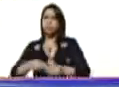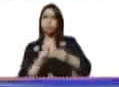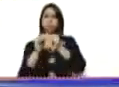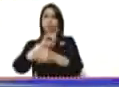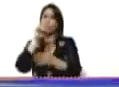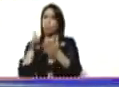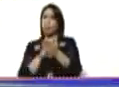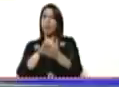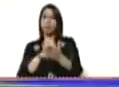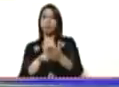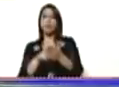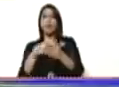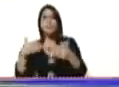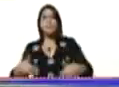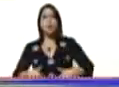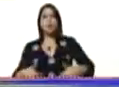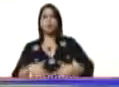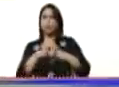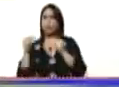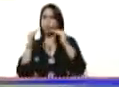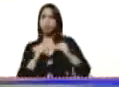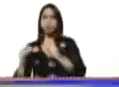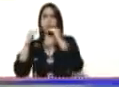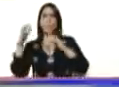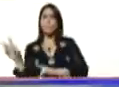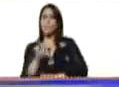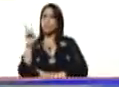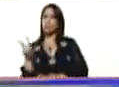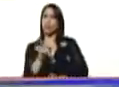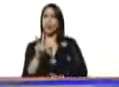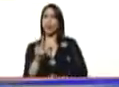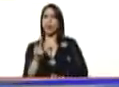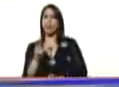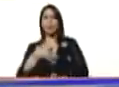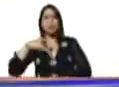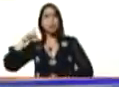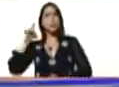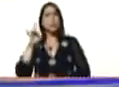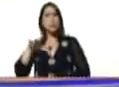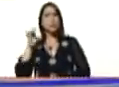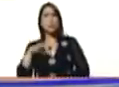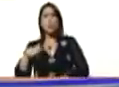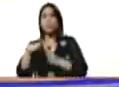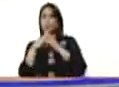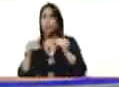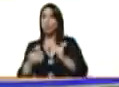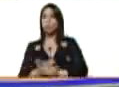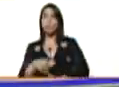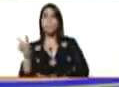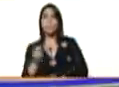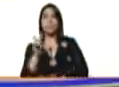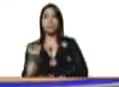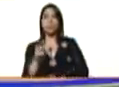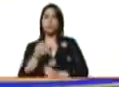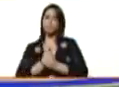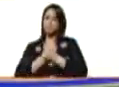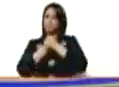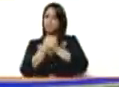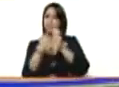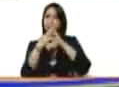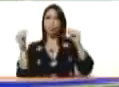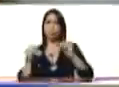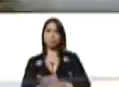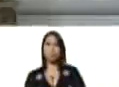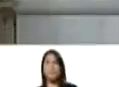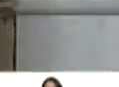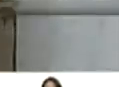con el esfuerzo de todos. Venezuela nos duele a todos. Venezuela la amamos todos.